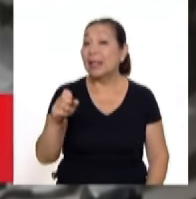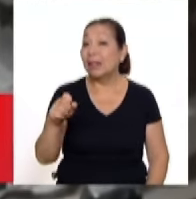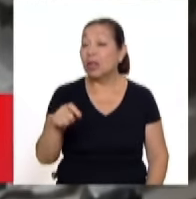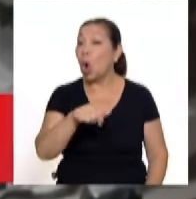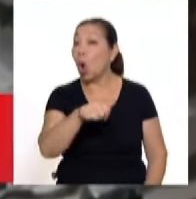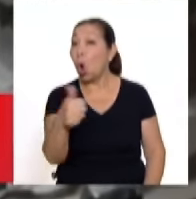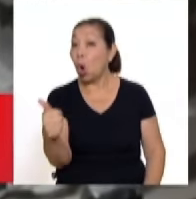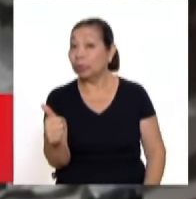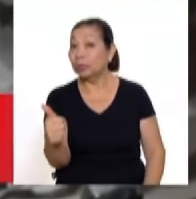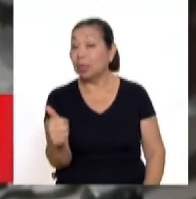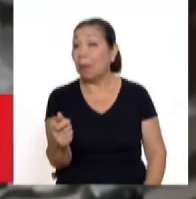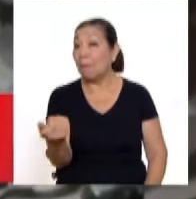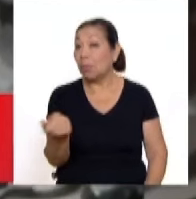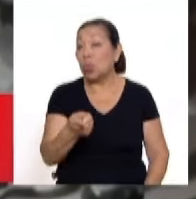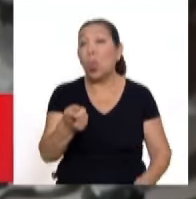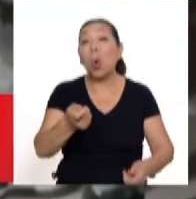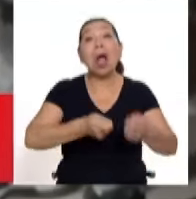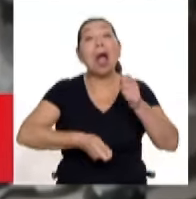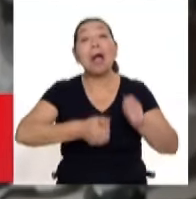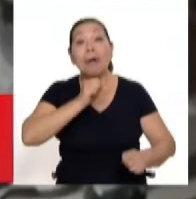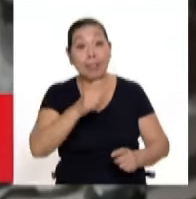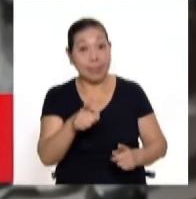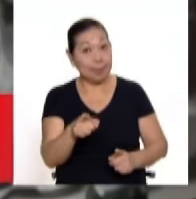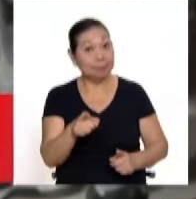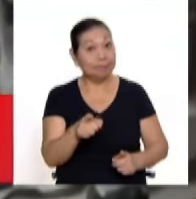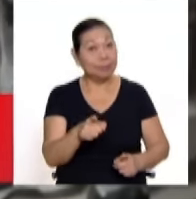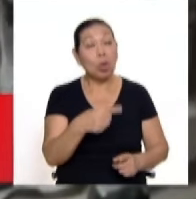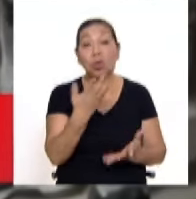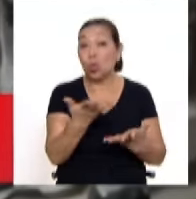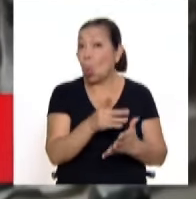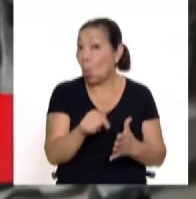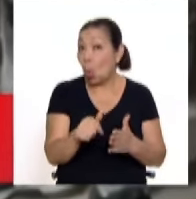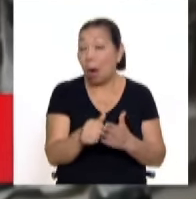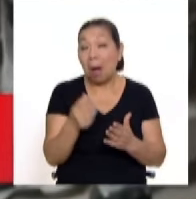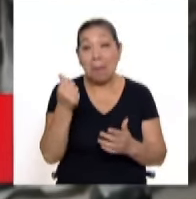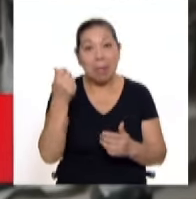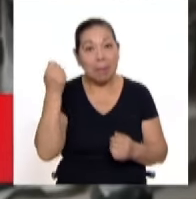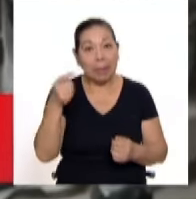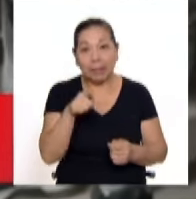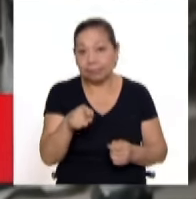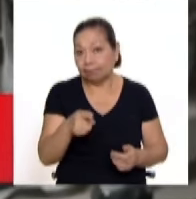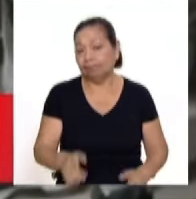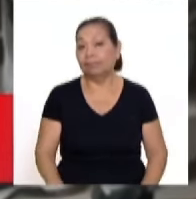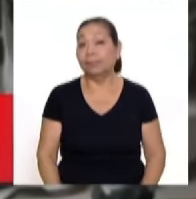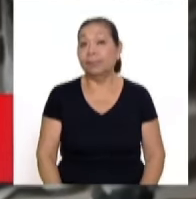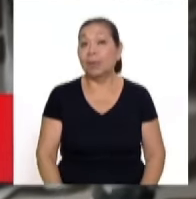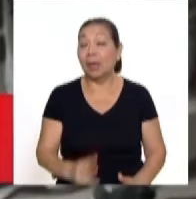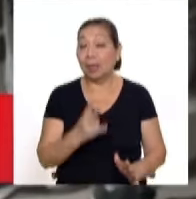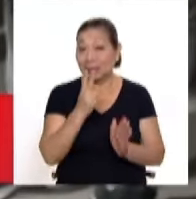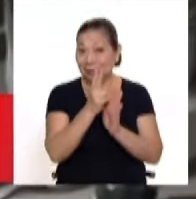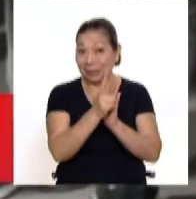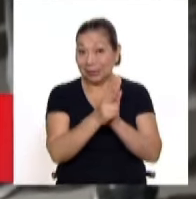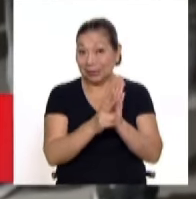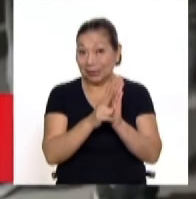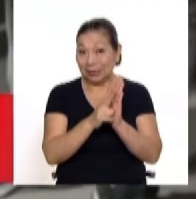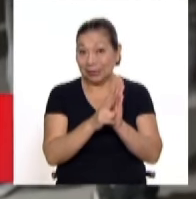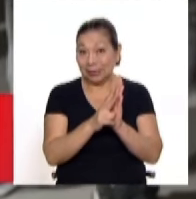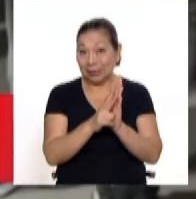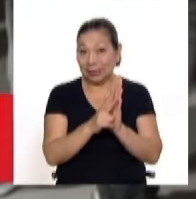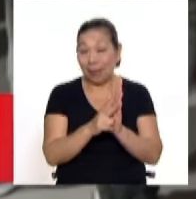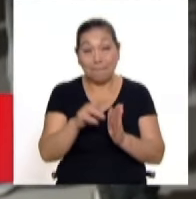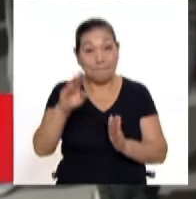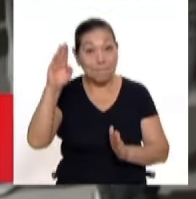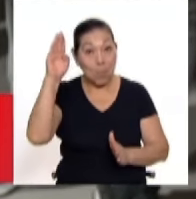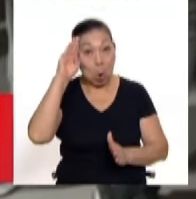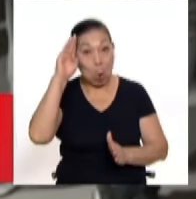y todo local que le haga evento a la promotora AS, y todos aquellos que le hagan ganar plata a ese perro. En el video, que ya se encuentra en poder de la